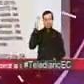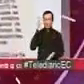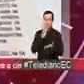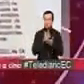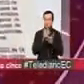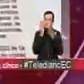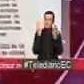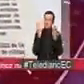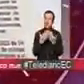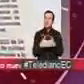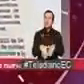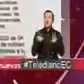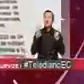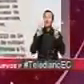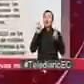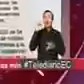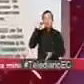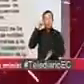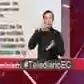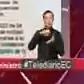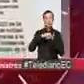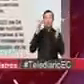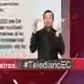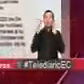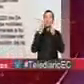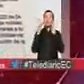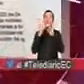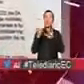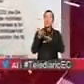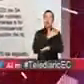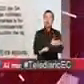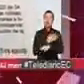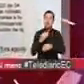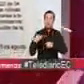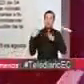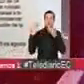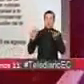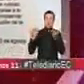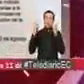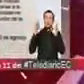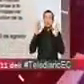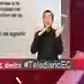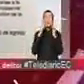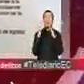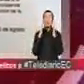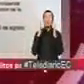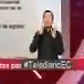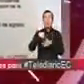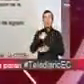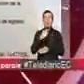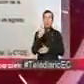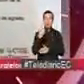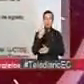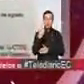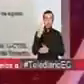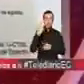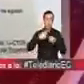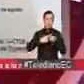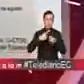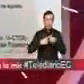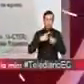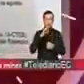manera inmediata en favor del Estado las frecuencias que habían sido entregadas de manera temporal a los canales 11 en